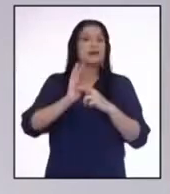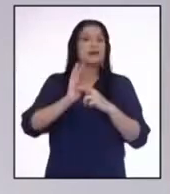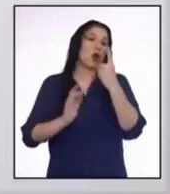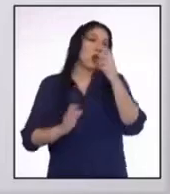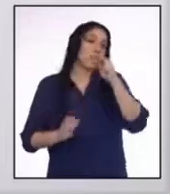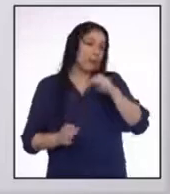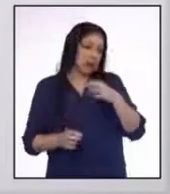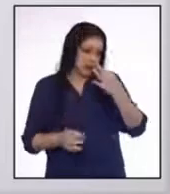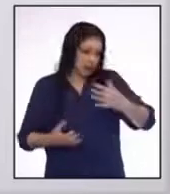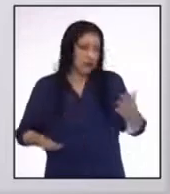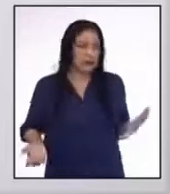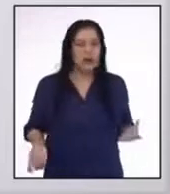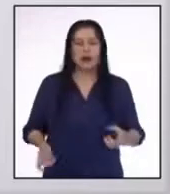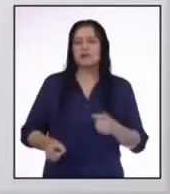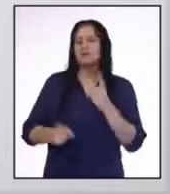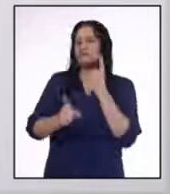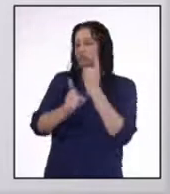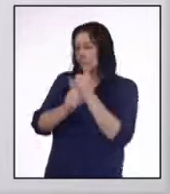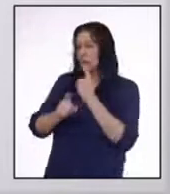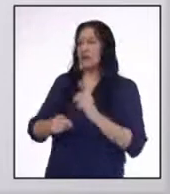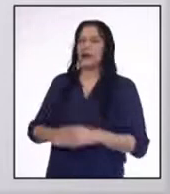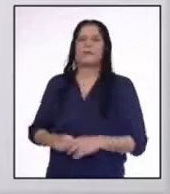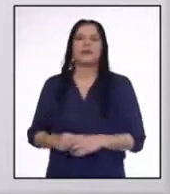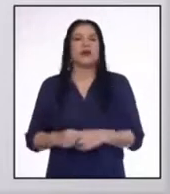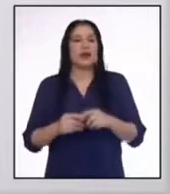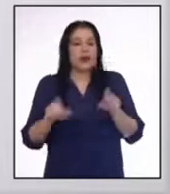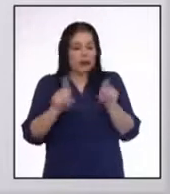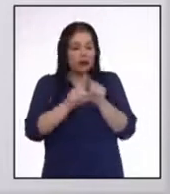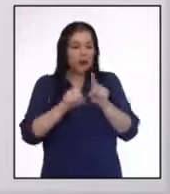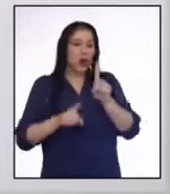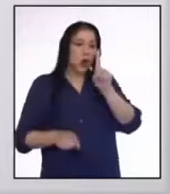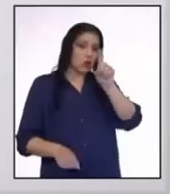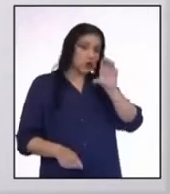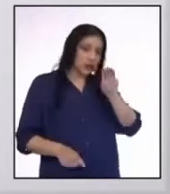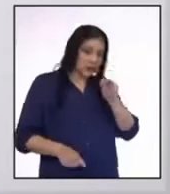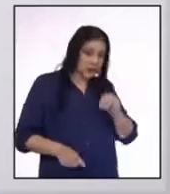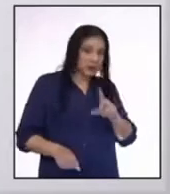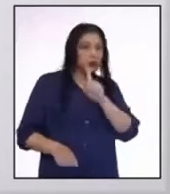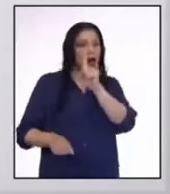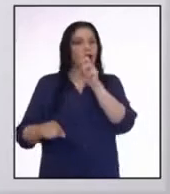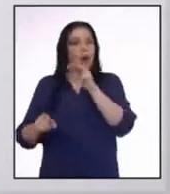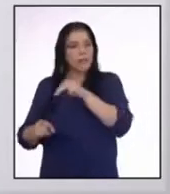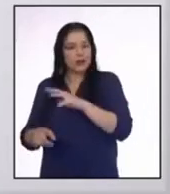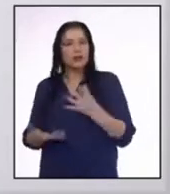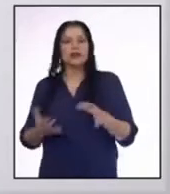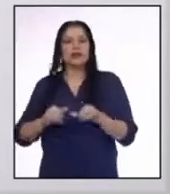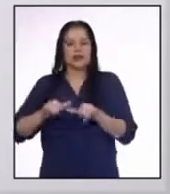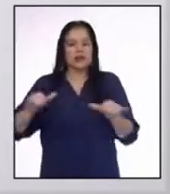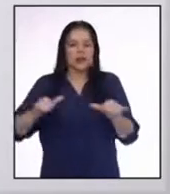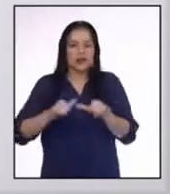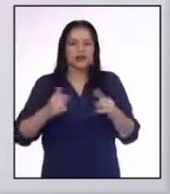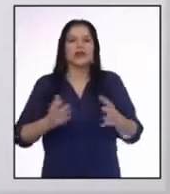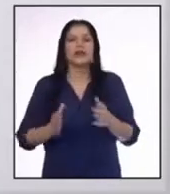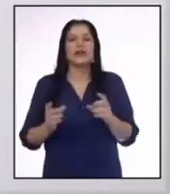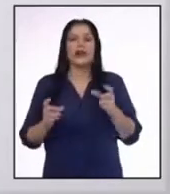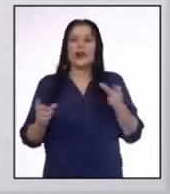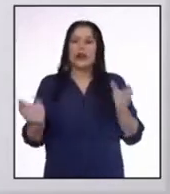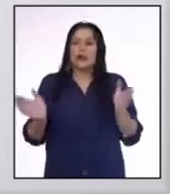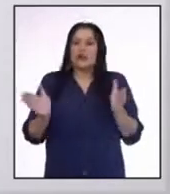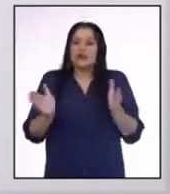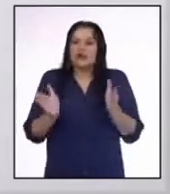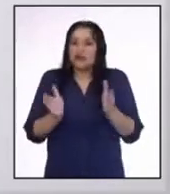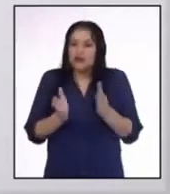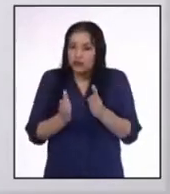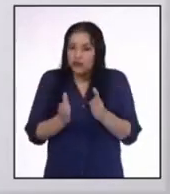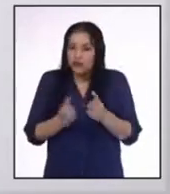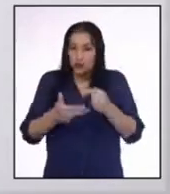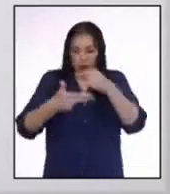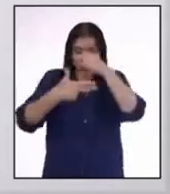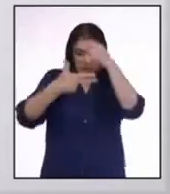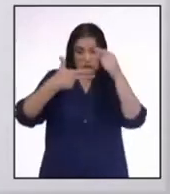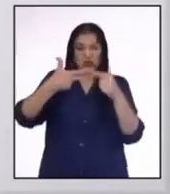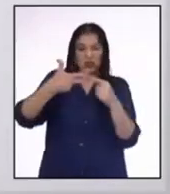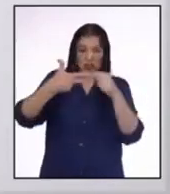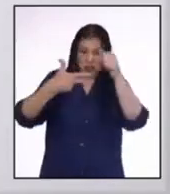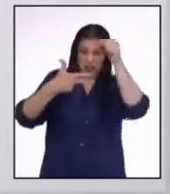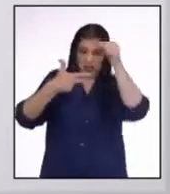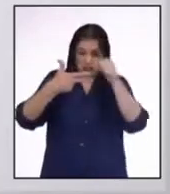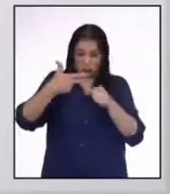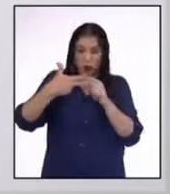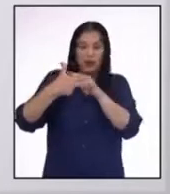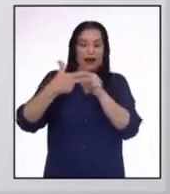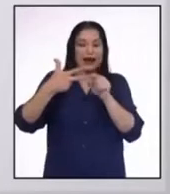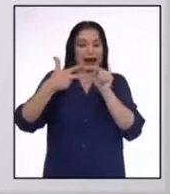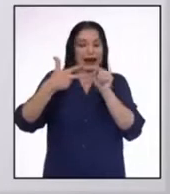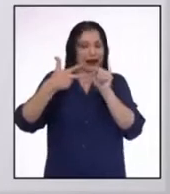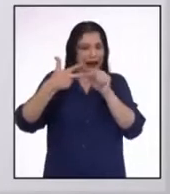de la realidad? Me parece bien. Entonces recurriremos a una escala de reducción, uno de los 3 tipos de